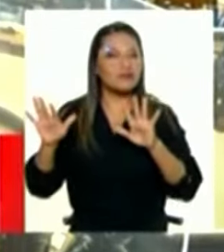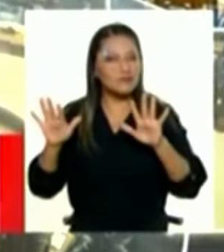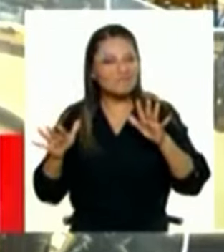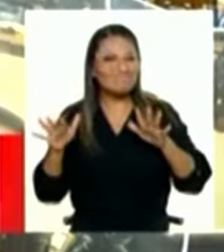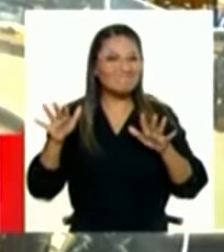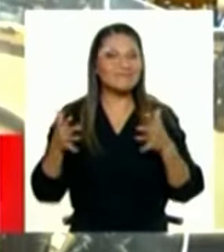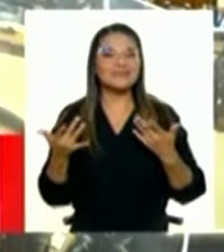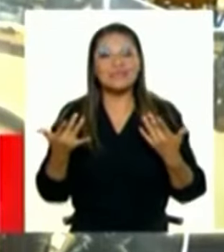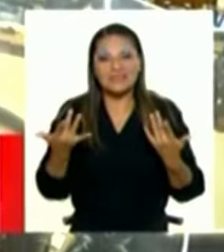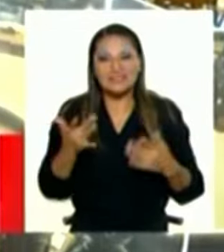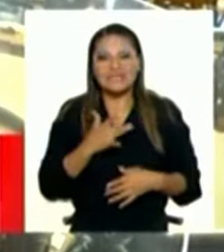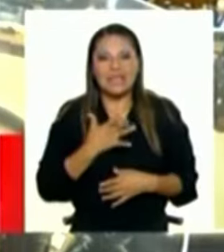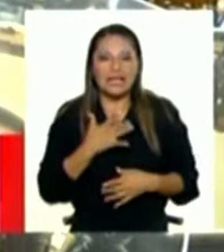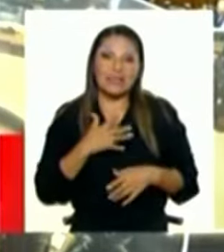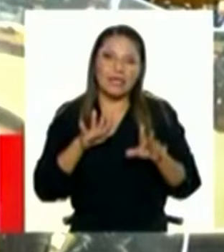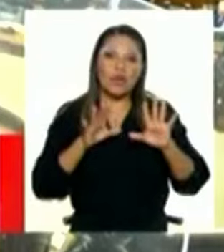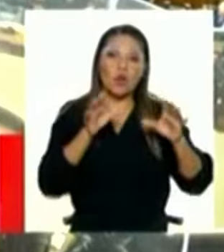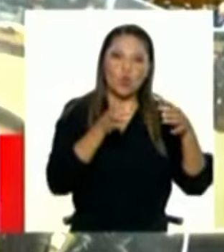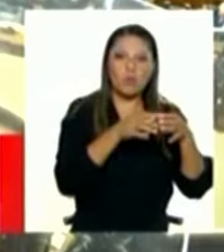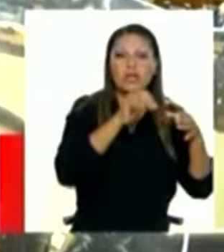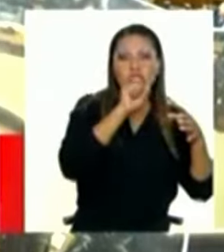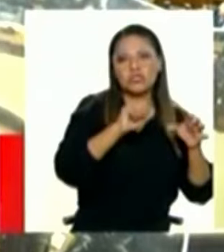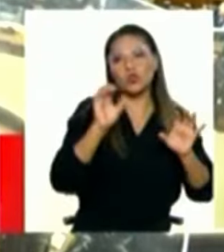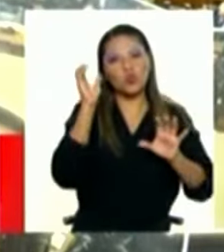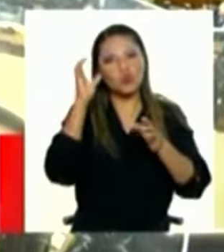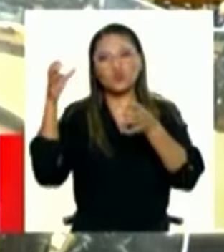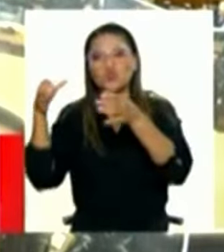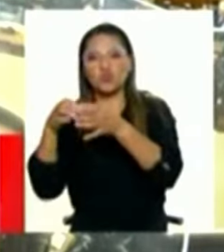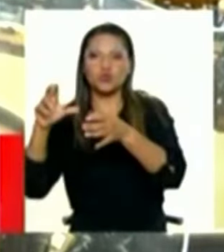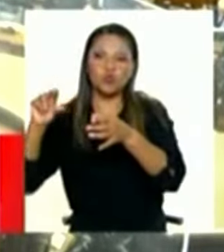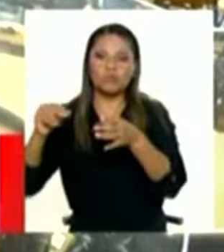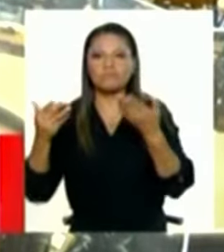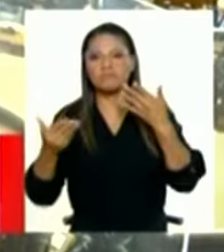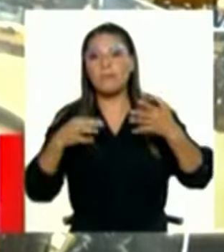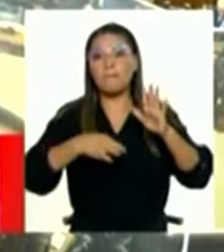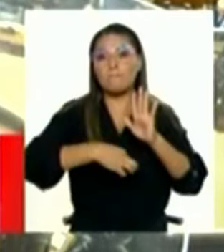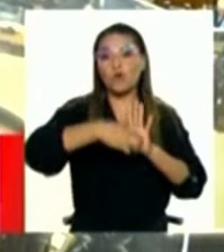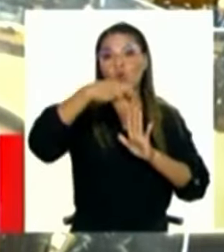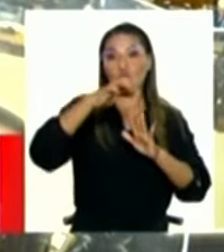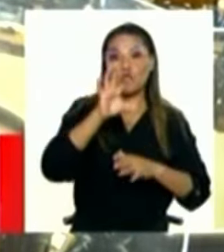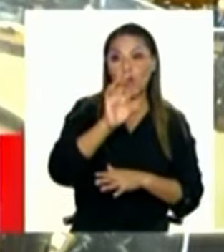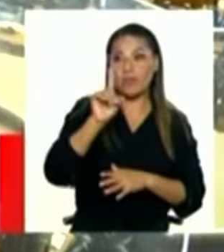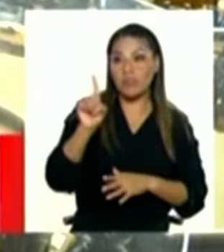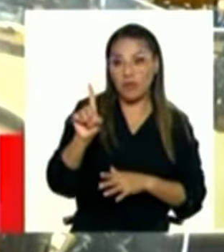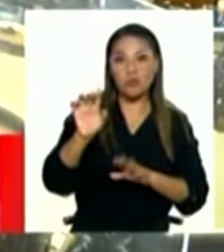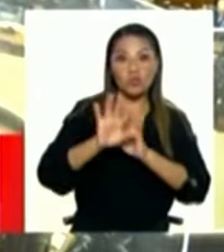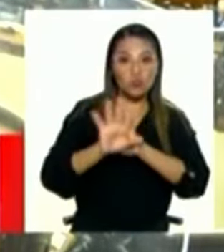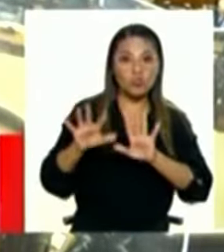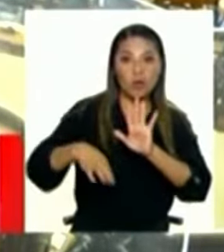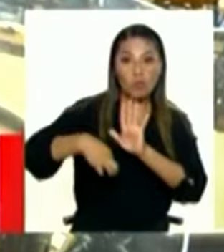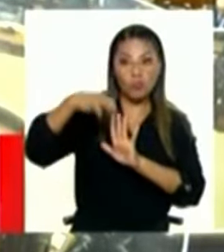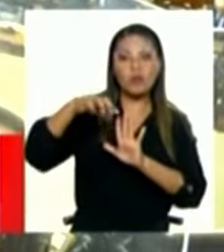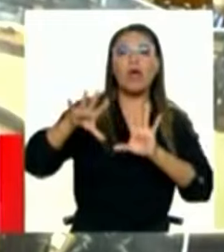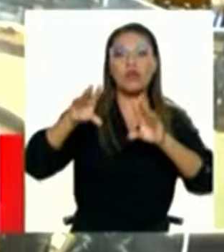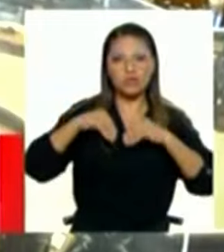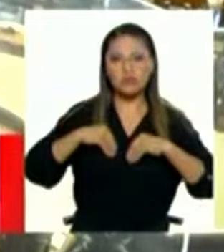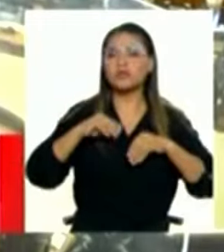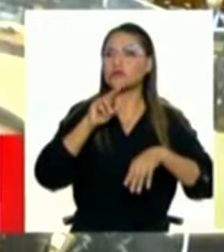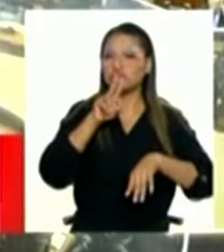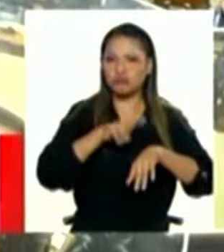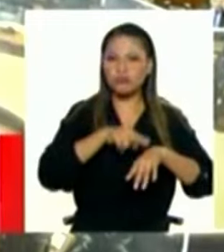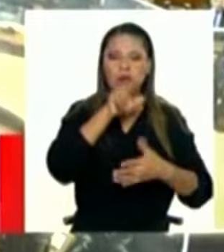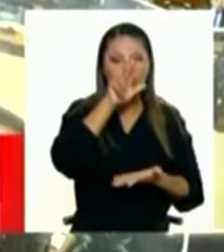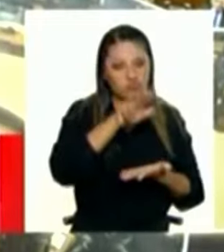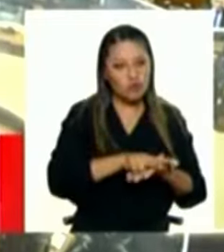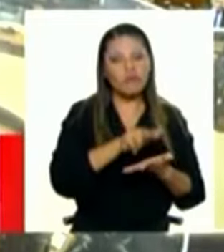defensa férrea en torno a esta iniciativa de ley, y por 92 votos a favor fue aprobado esta insistencia